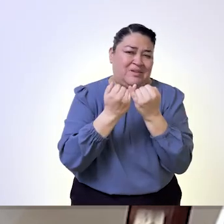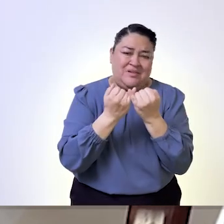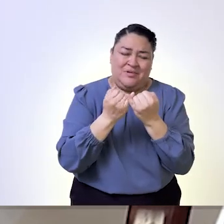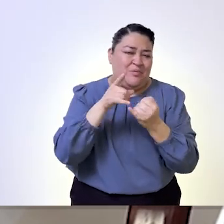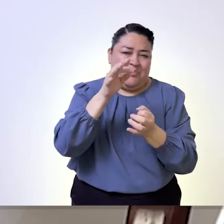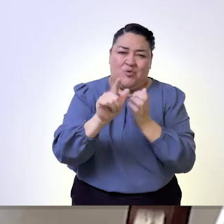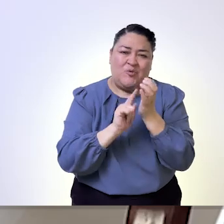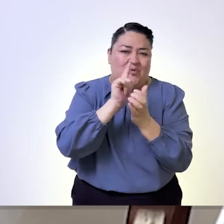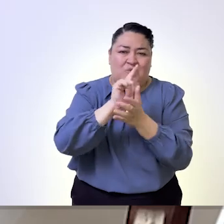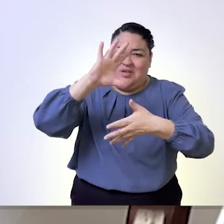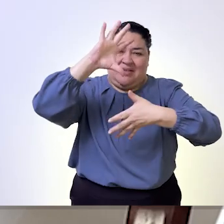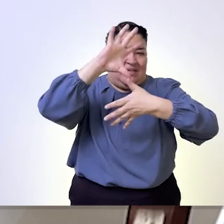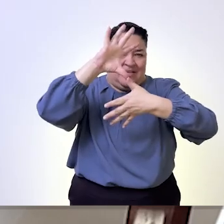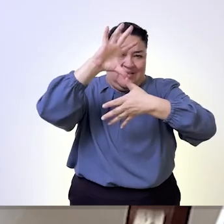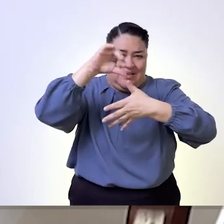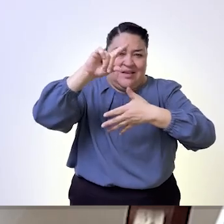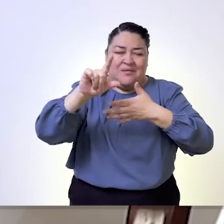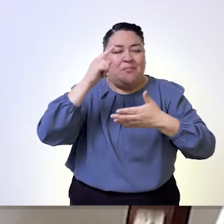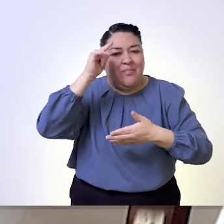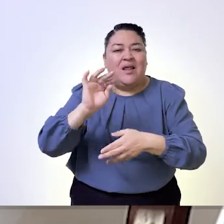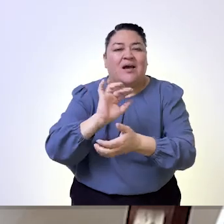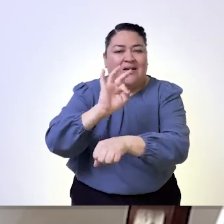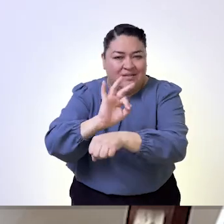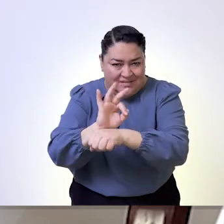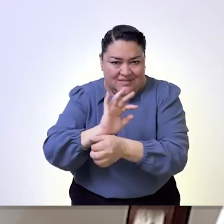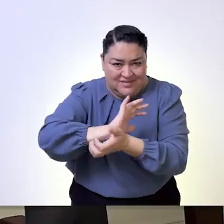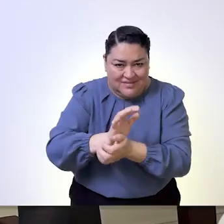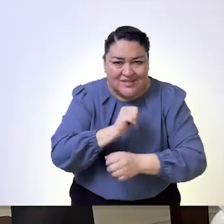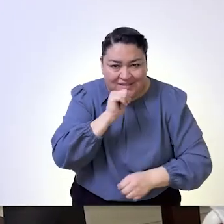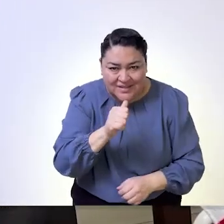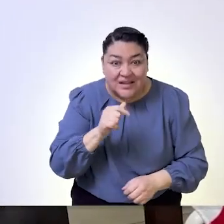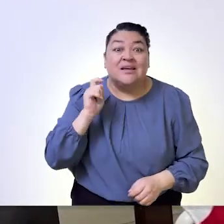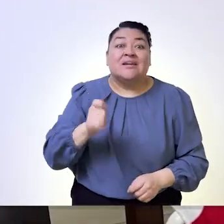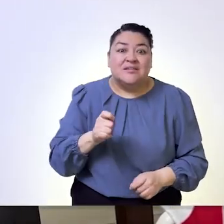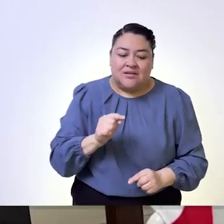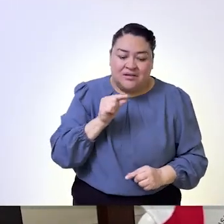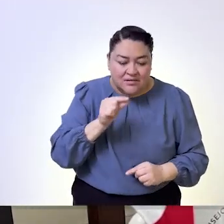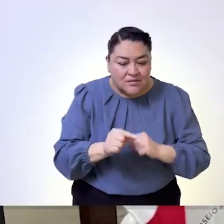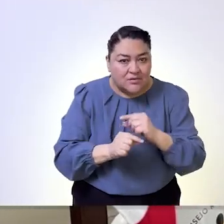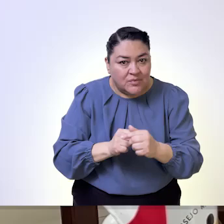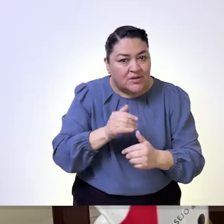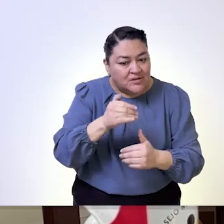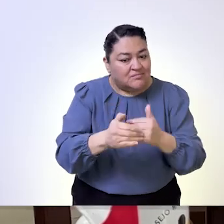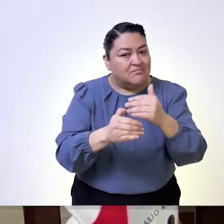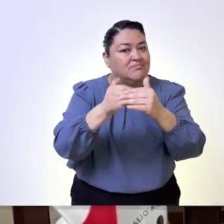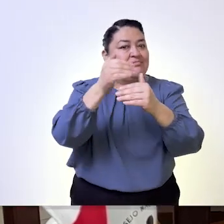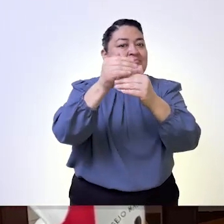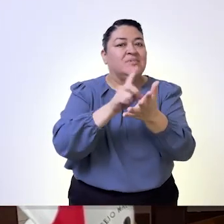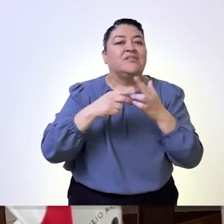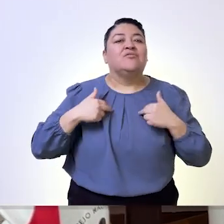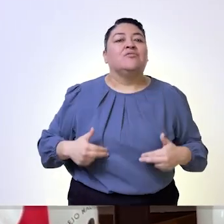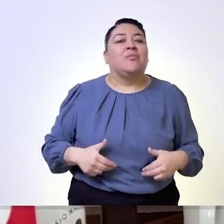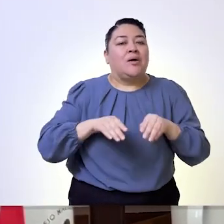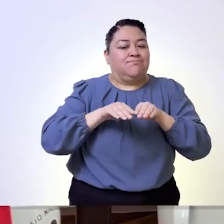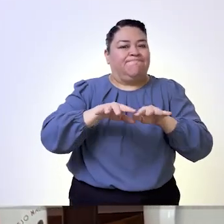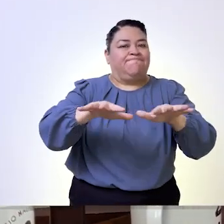jurídico interamericano del que nos referíamos en un inicio, y que tiene que ver con la progresión de los derechos humanos.